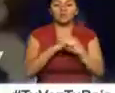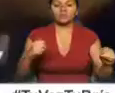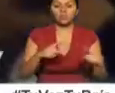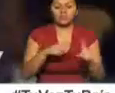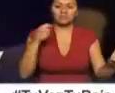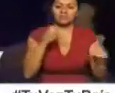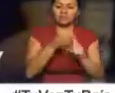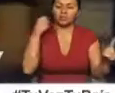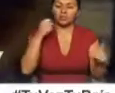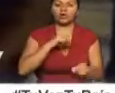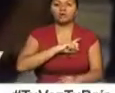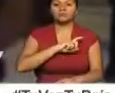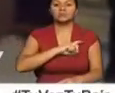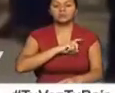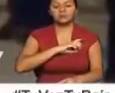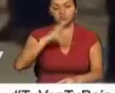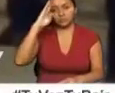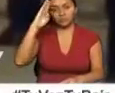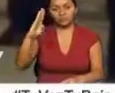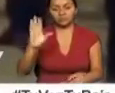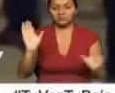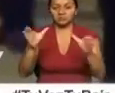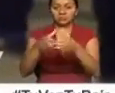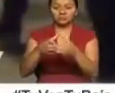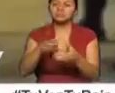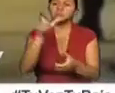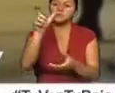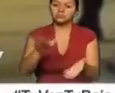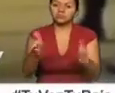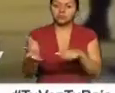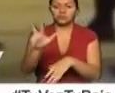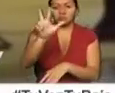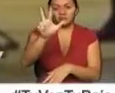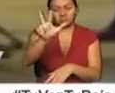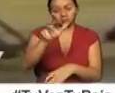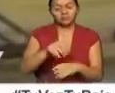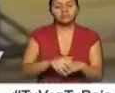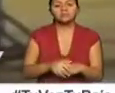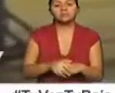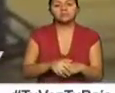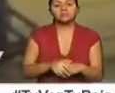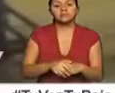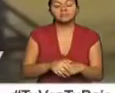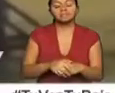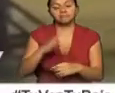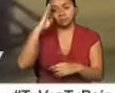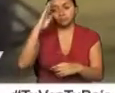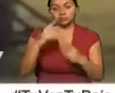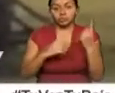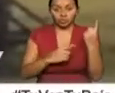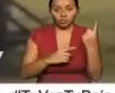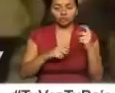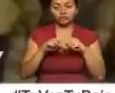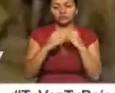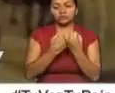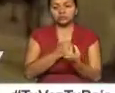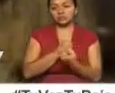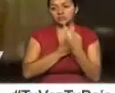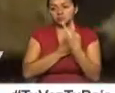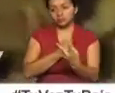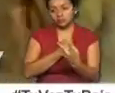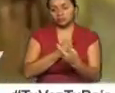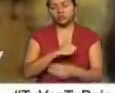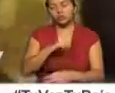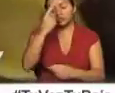una comisaría de policía, y ha acabado con la vida de tres personas, dos civiles y un policía, además de herir a más de 70